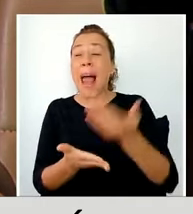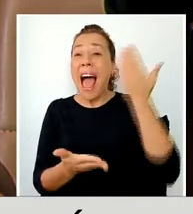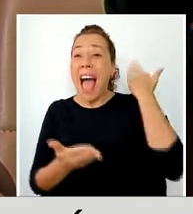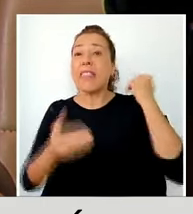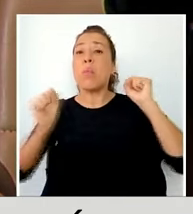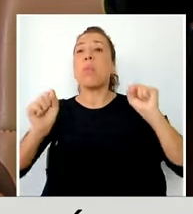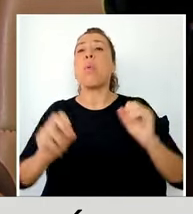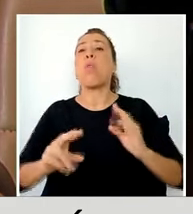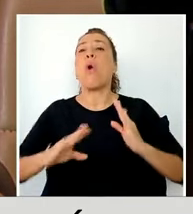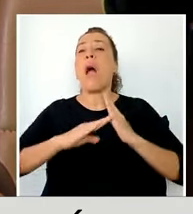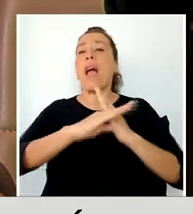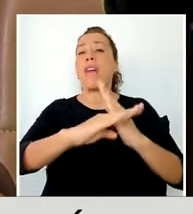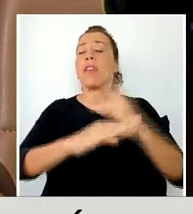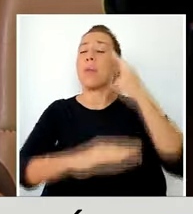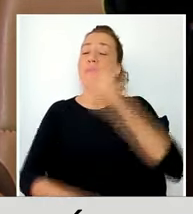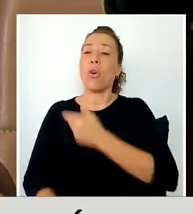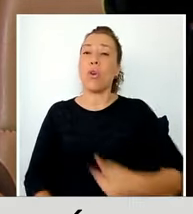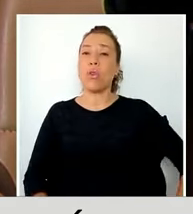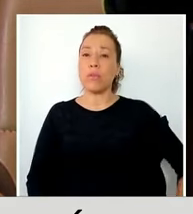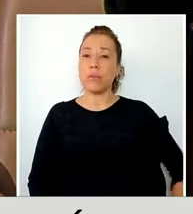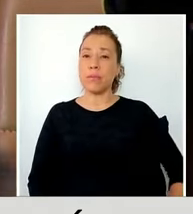pero el gobierno presidenta